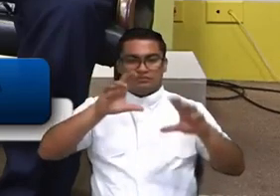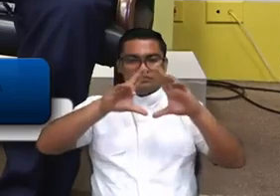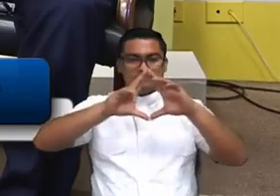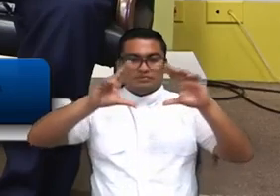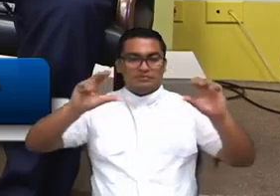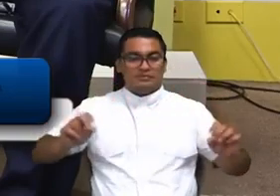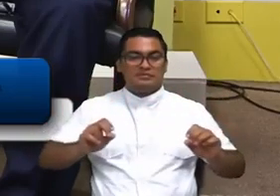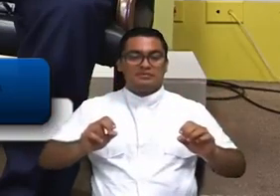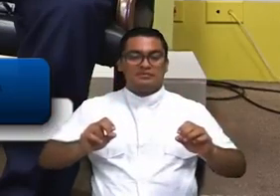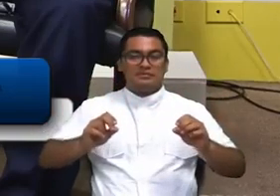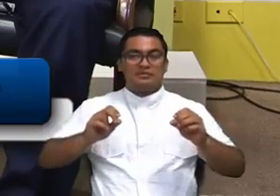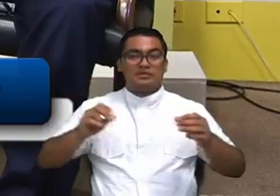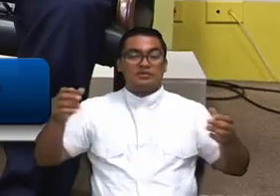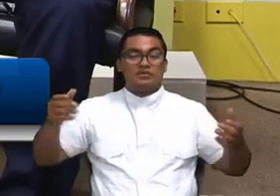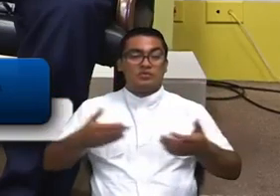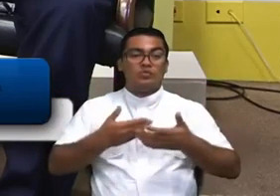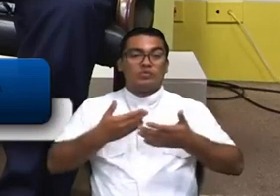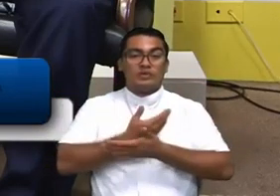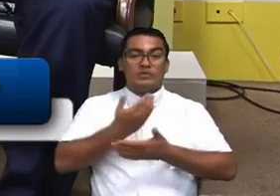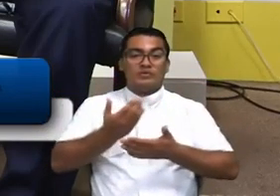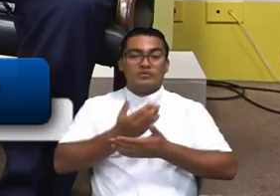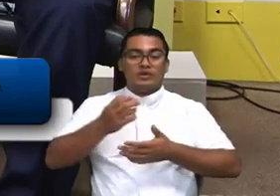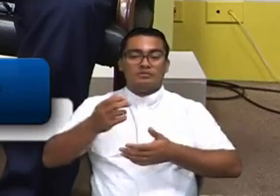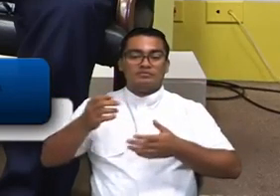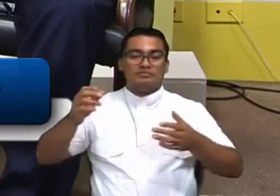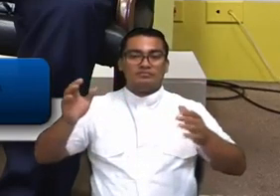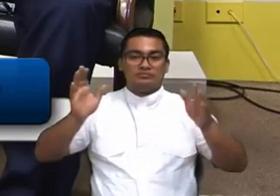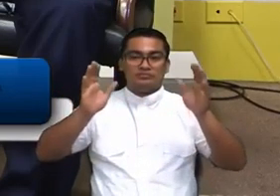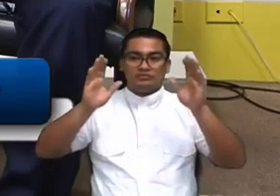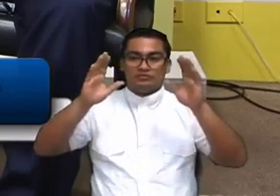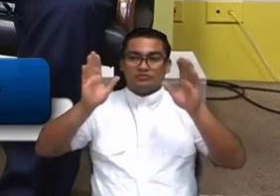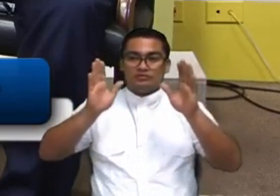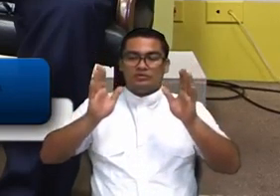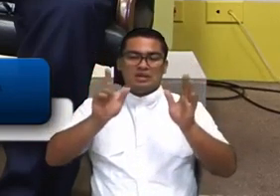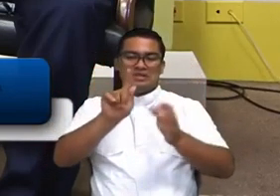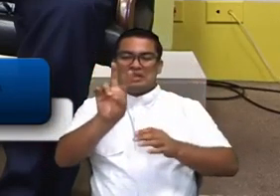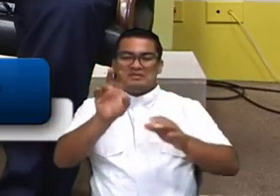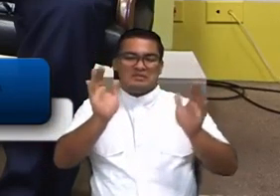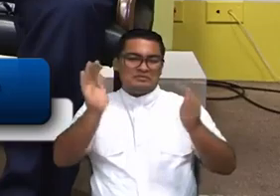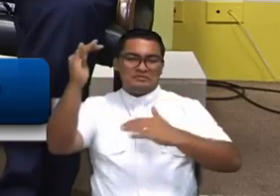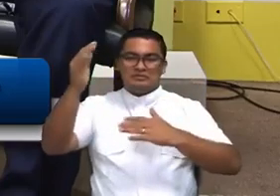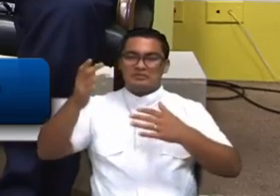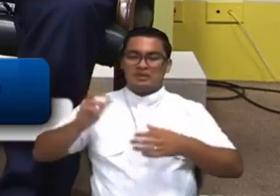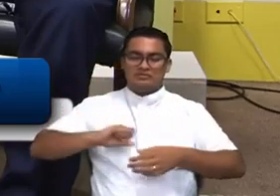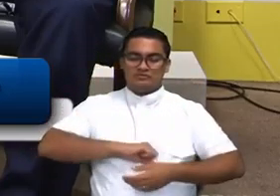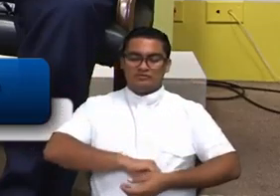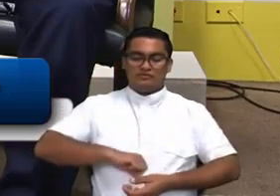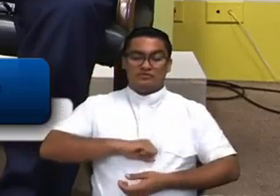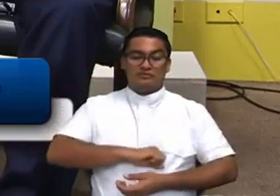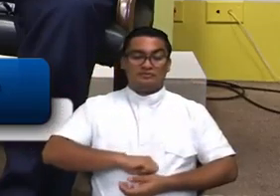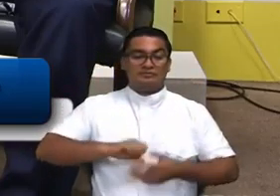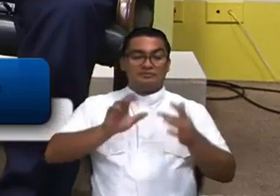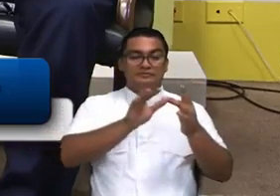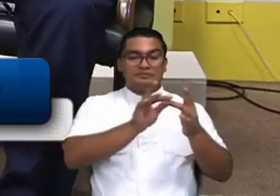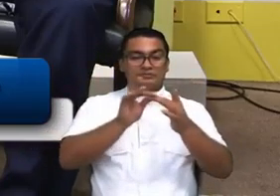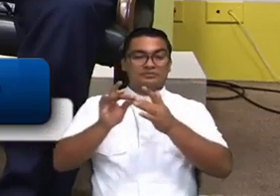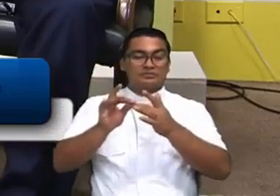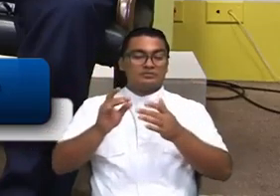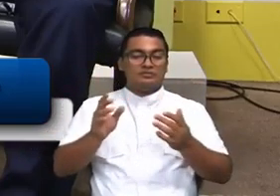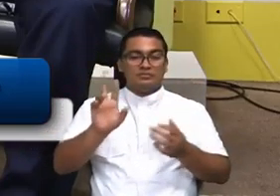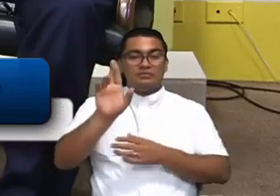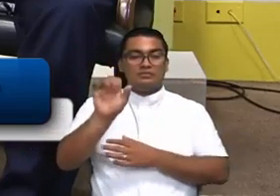ultrasonidos que son móviles. Es decir, esta especialidad de la radiología, que es el ultrasonido, que forma parte de la especialidad de